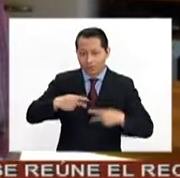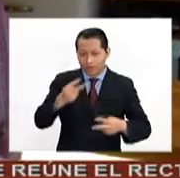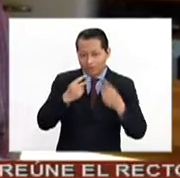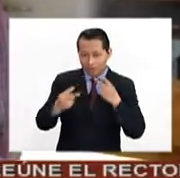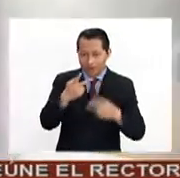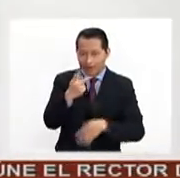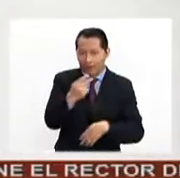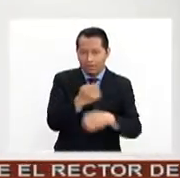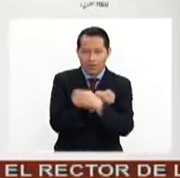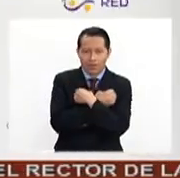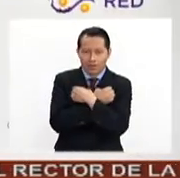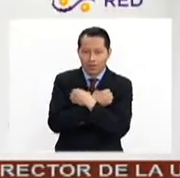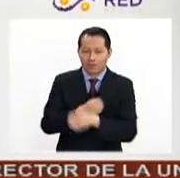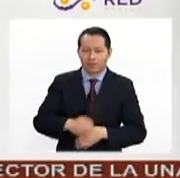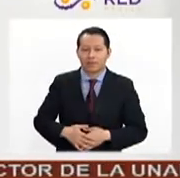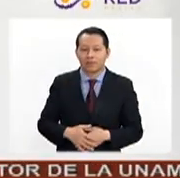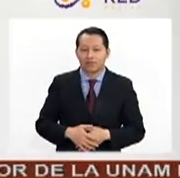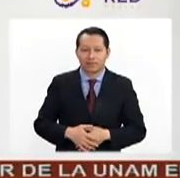de Televisión Educativa.